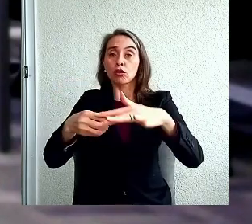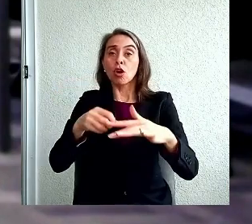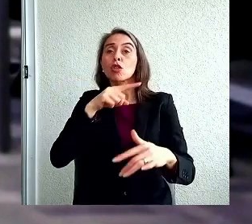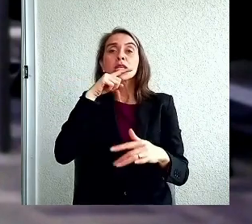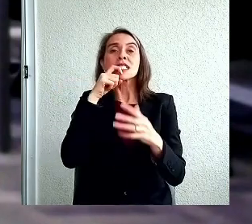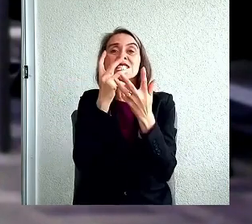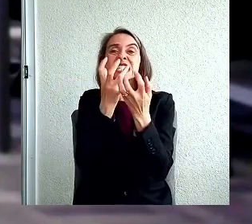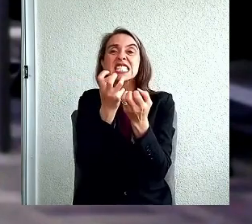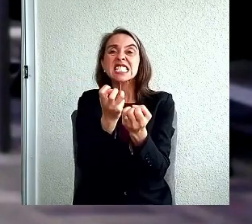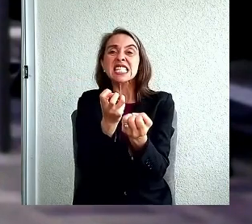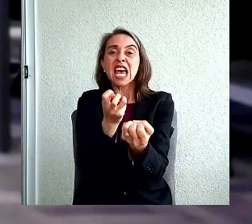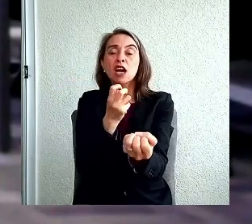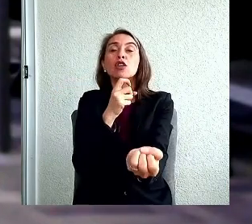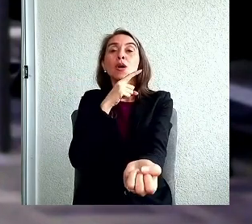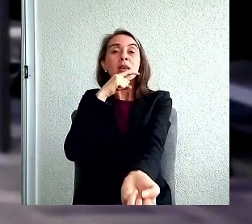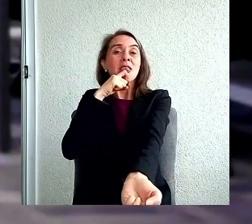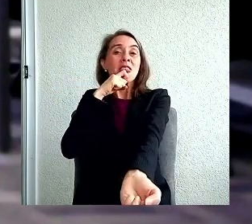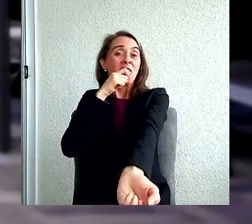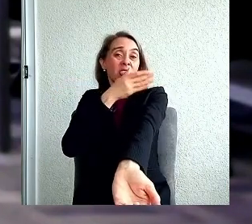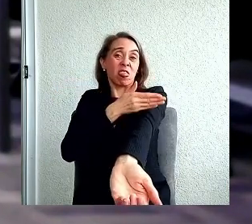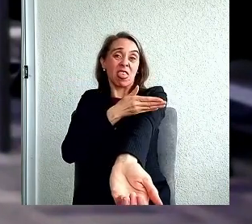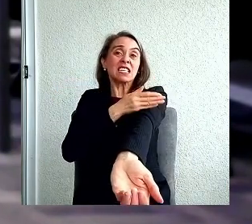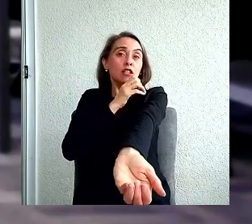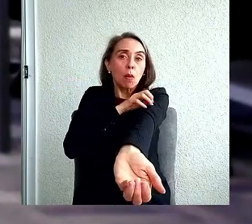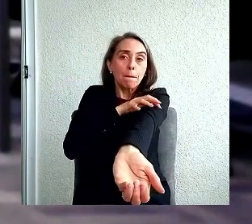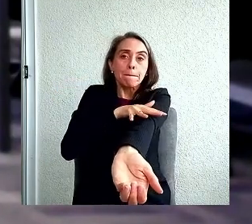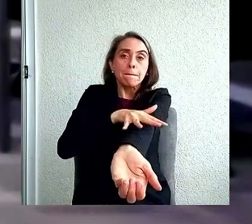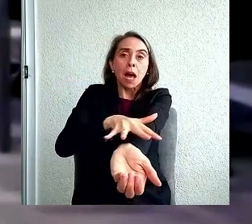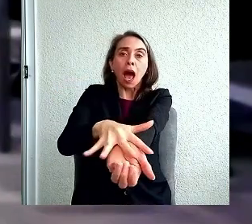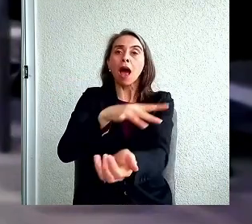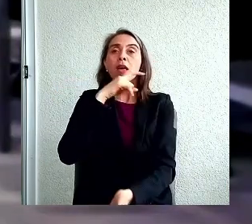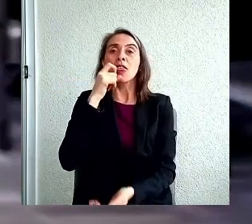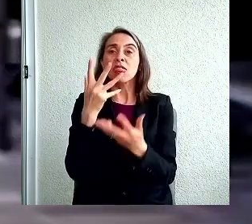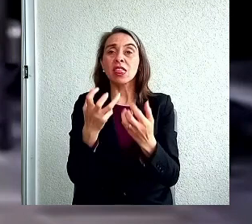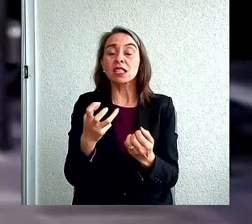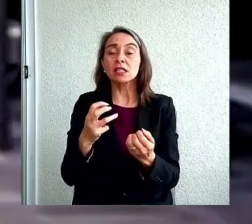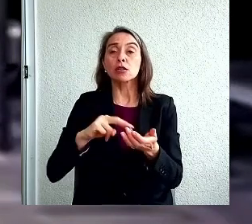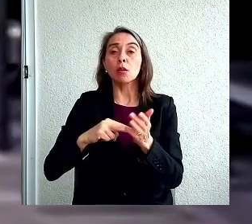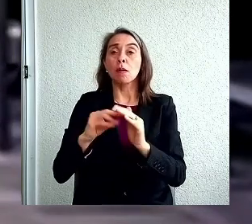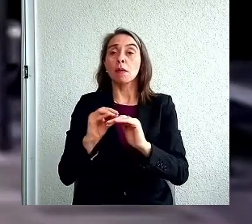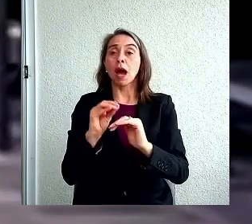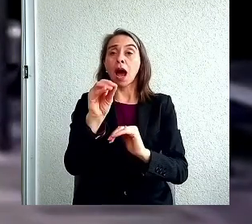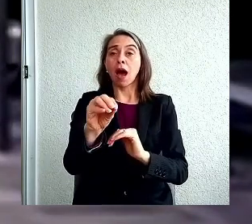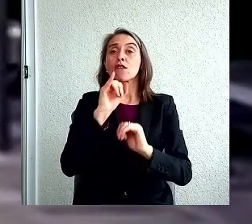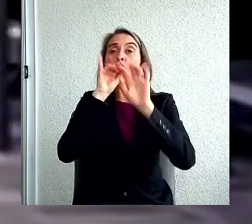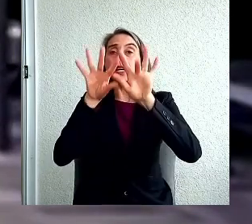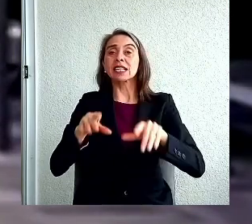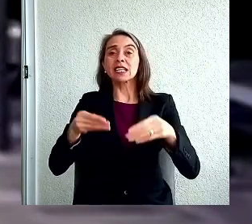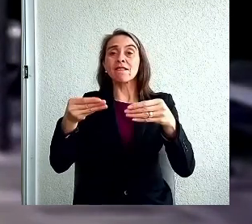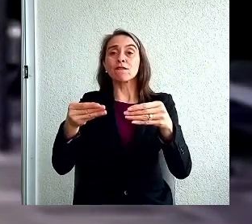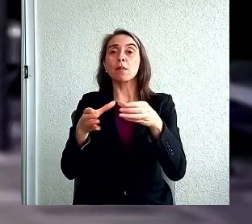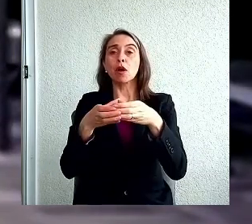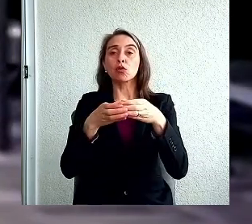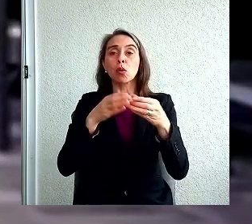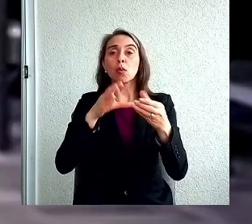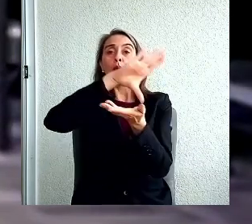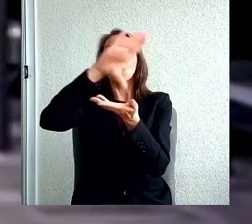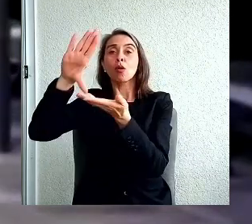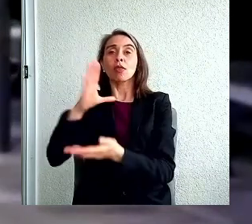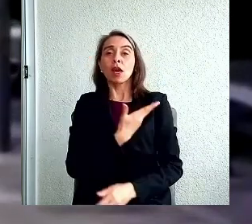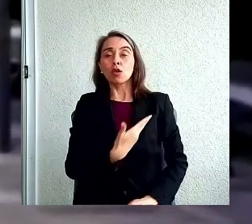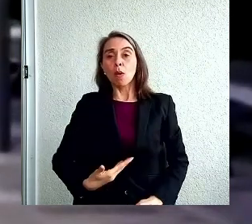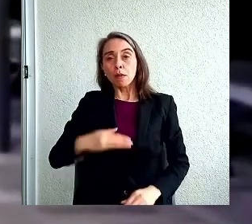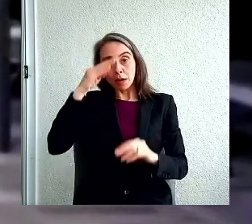desertificación. Tras la alerta respecto al calentamiento global que emitió el informe del Grupo Intergubernamental de Expertos sobre el